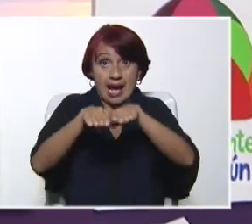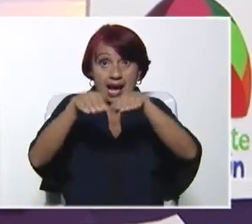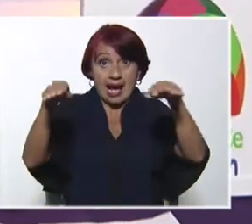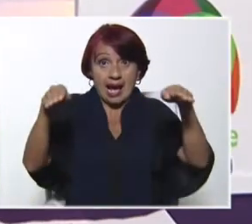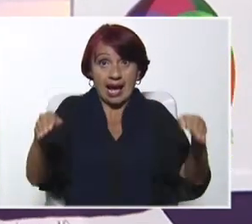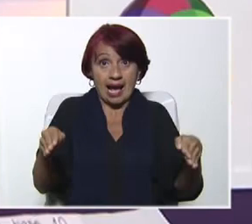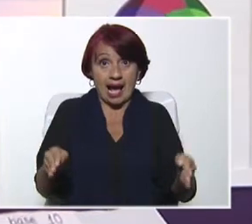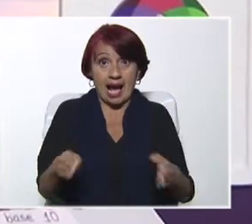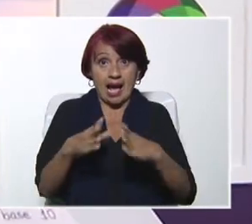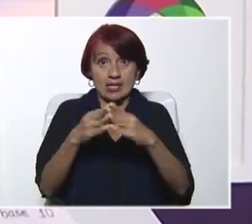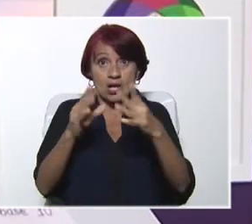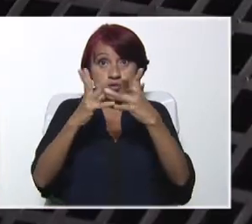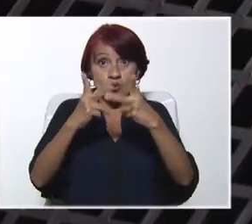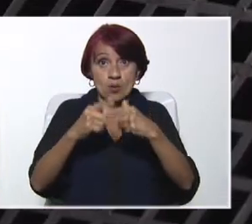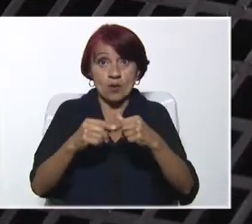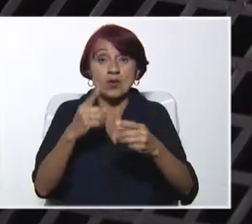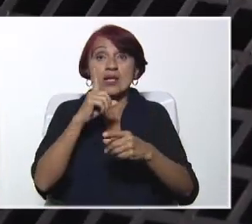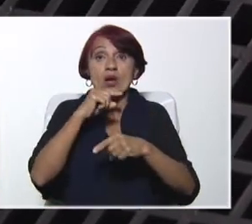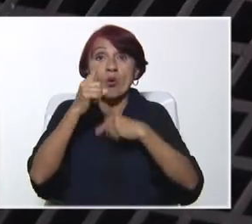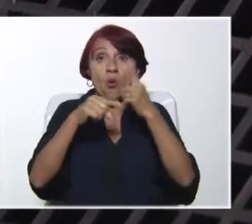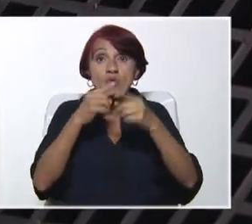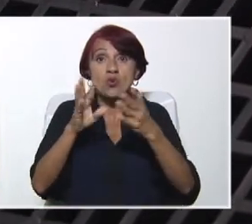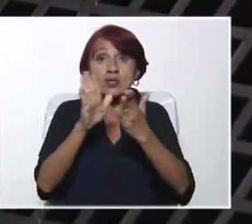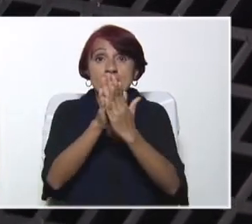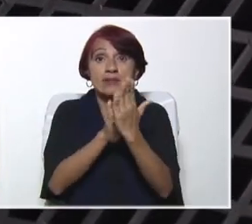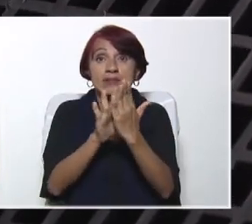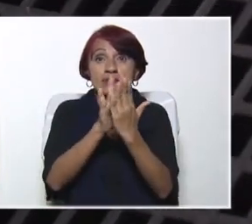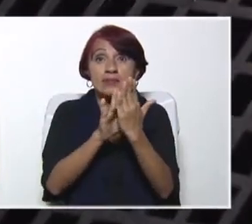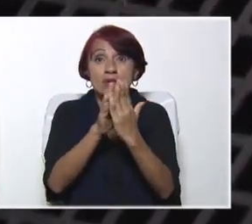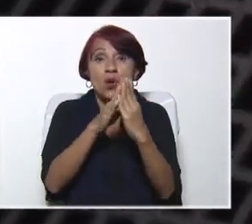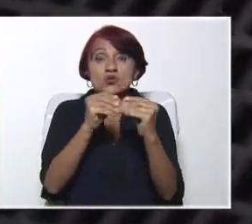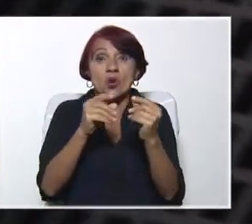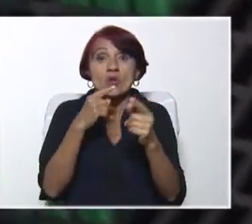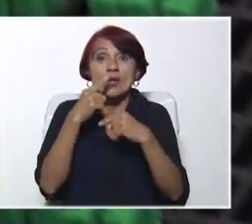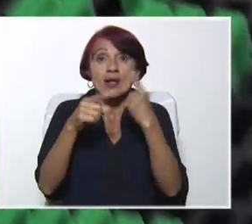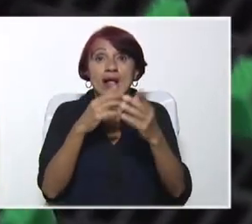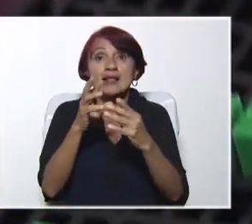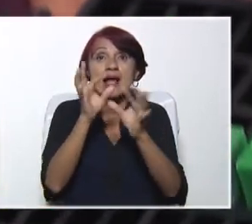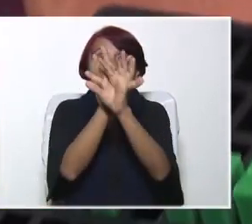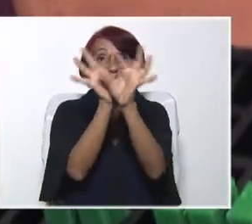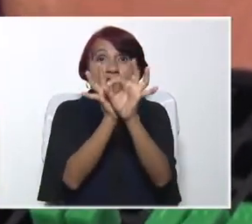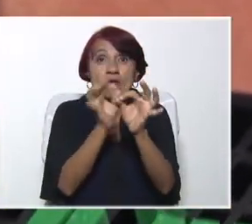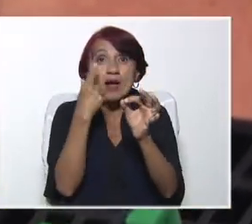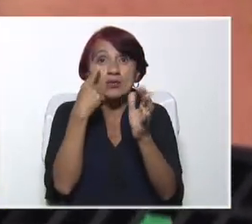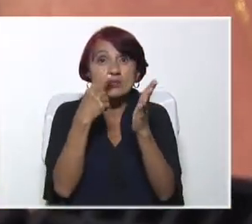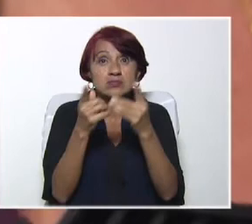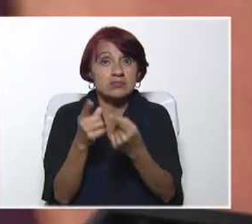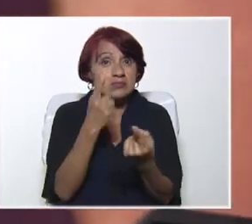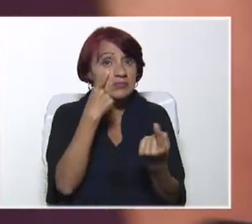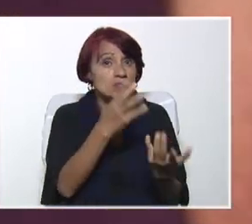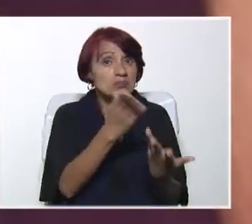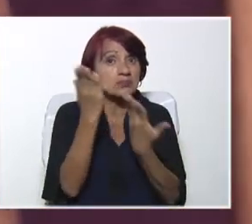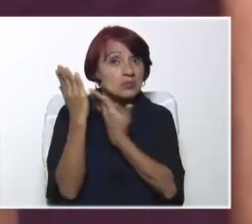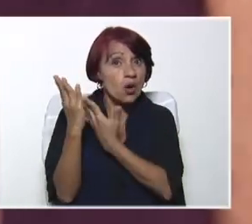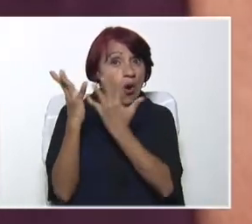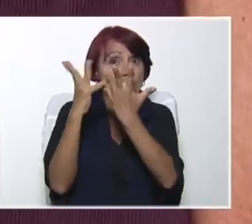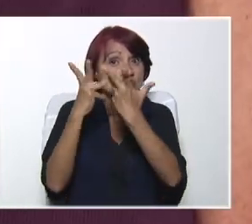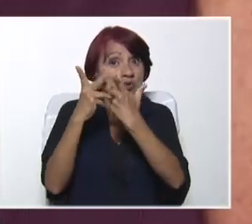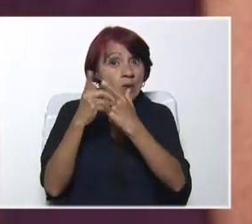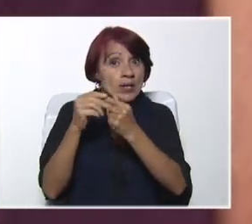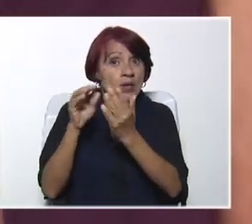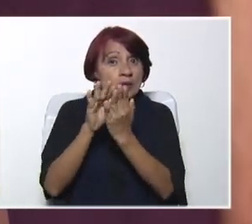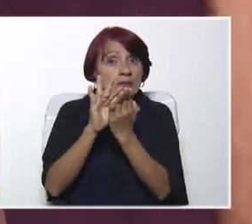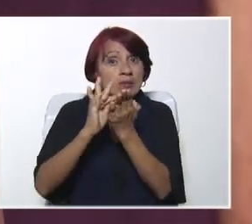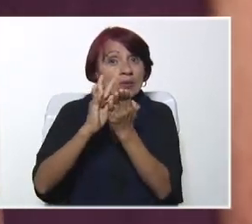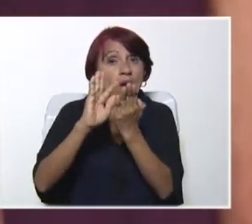la escritura en tinta. Si nosotros el cajetín que está formado el número en la caja aritmética,